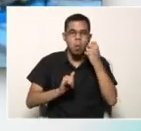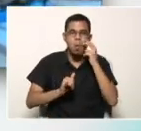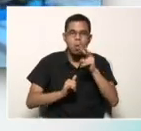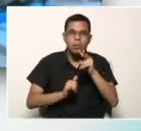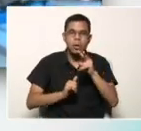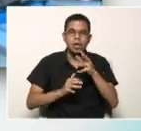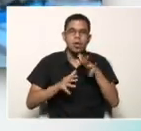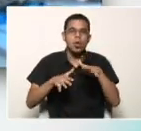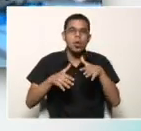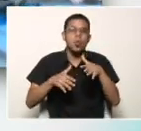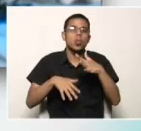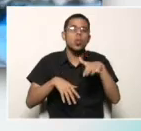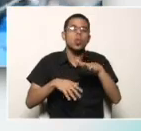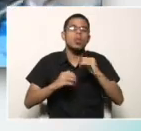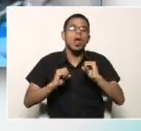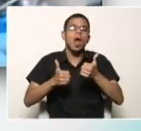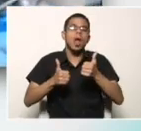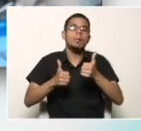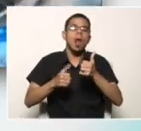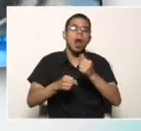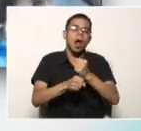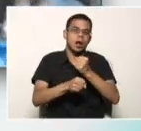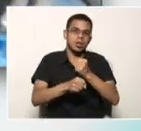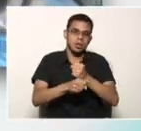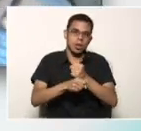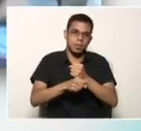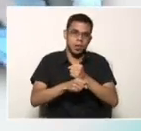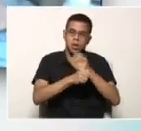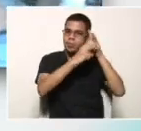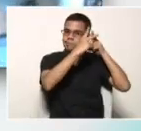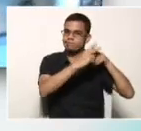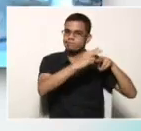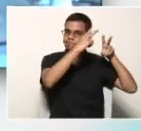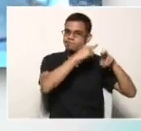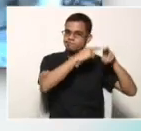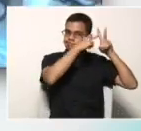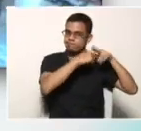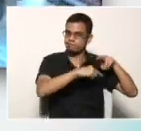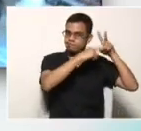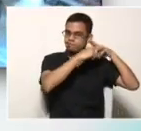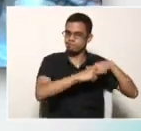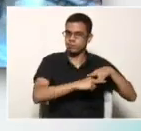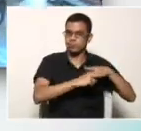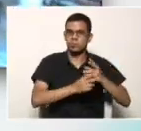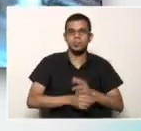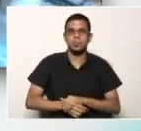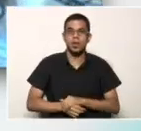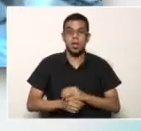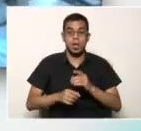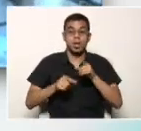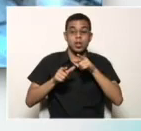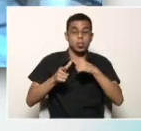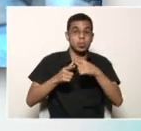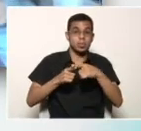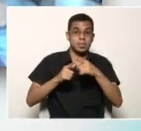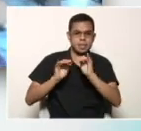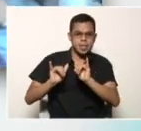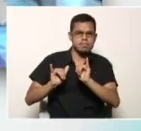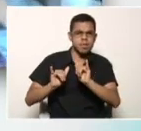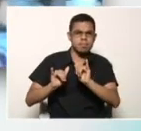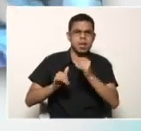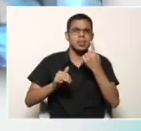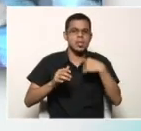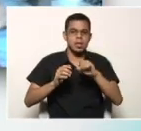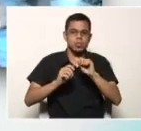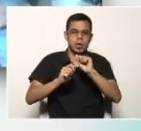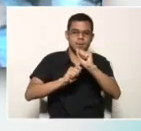de acero inoxidable o de cerámica. ¿Por qué? Porque ellas tienen una resistencia eléctrica. Esta tarjeta